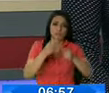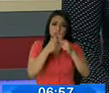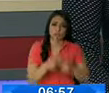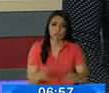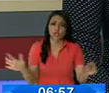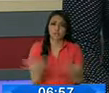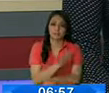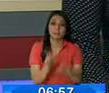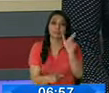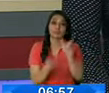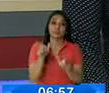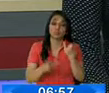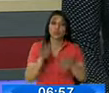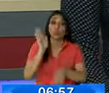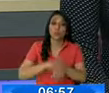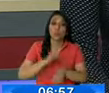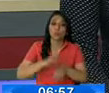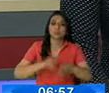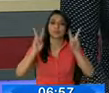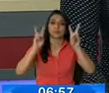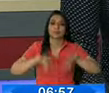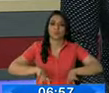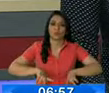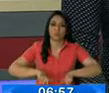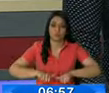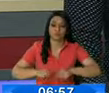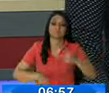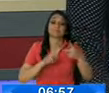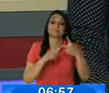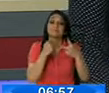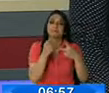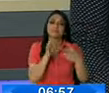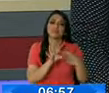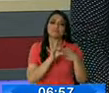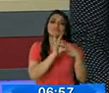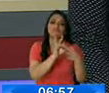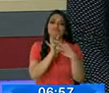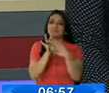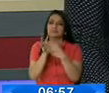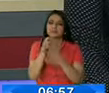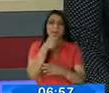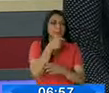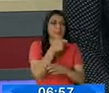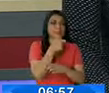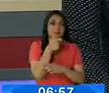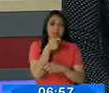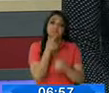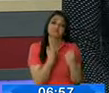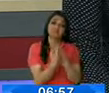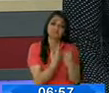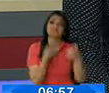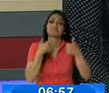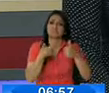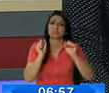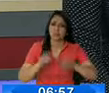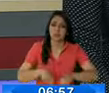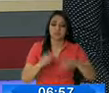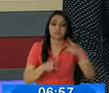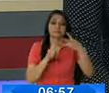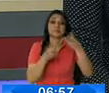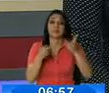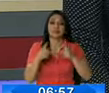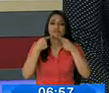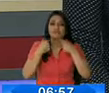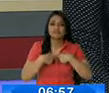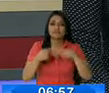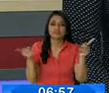completa de los implicados en casos de corrupción. También aseguró que su relación con los medios de comunicación será fluida. Además, anunció la